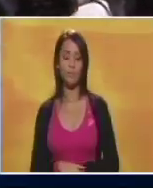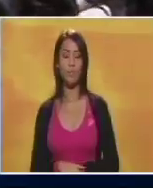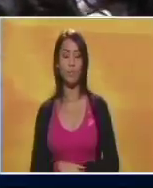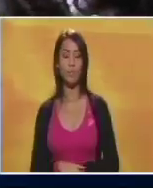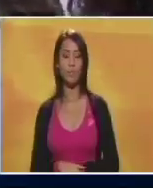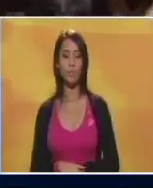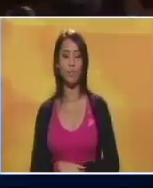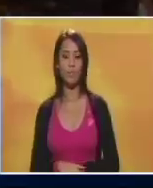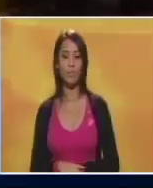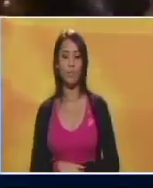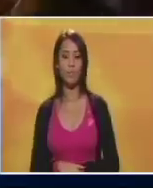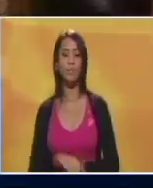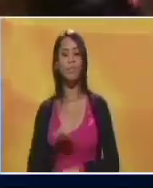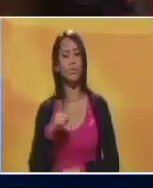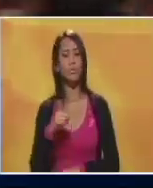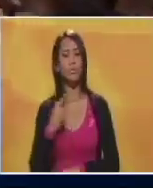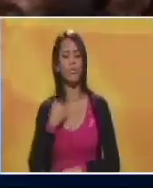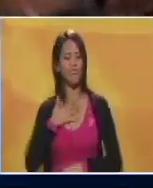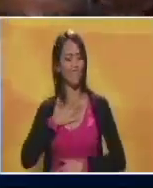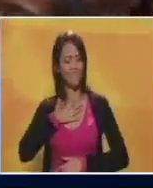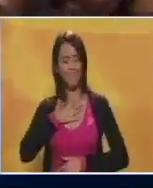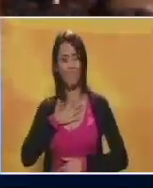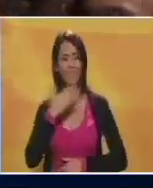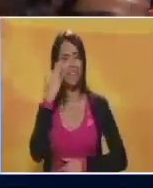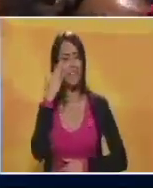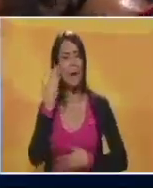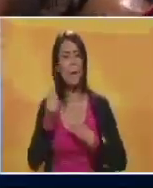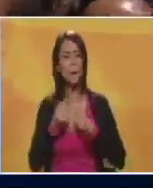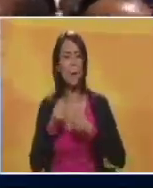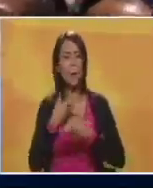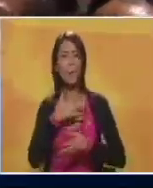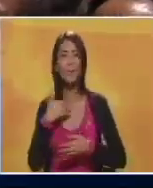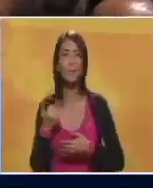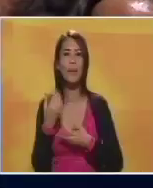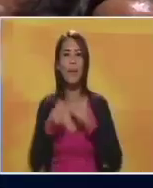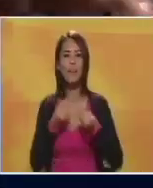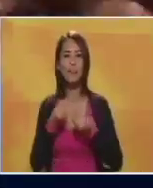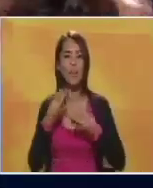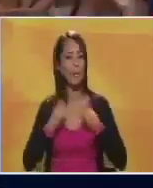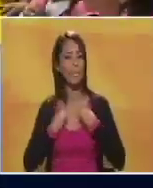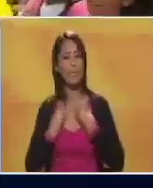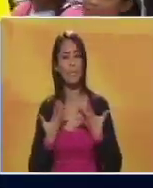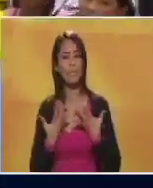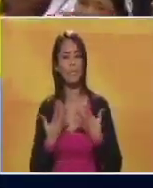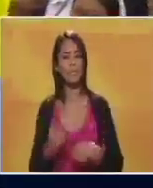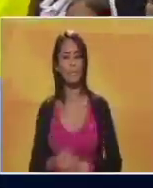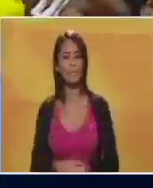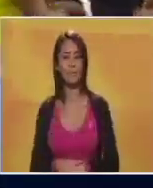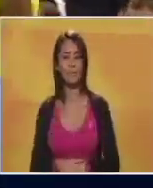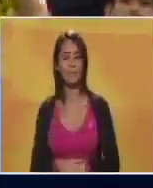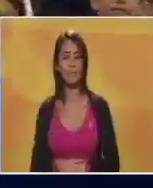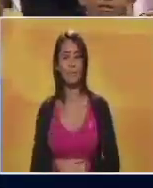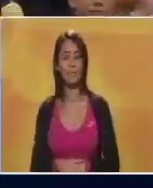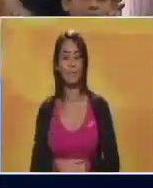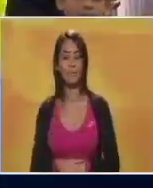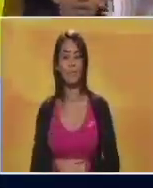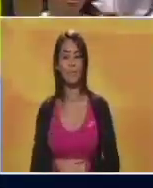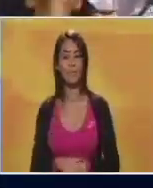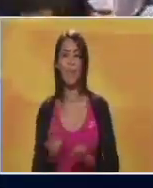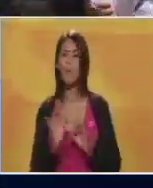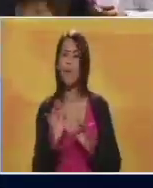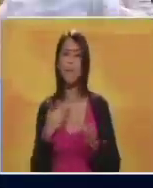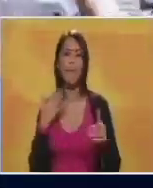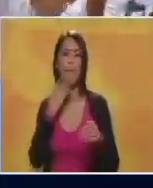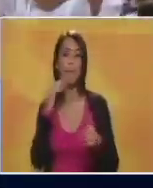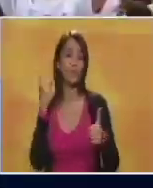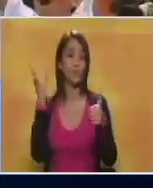que tú tienes el control de tu vida y tú puedes hacer lo que te propones en la vida que no hay nada que no hay nada que no puedas